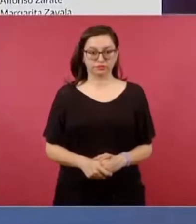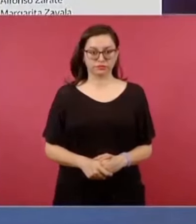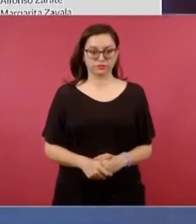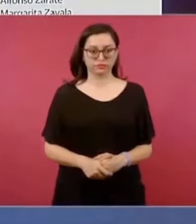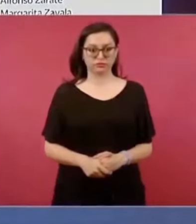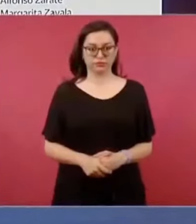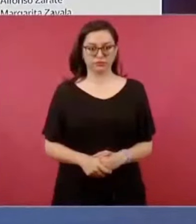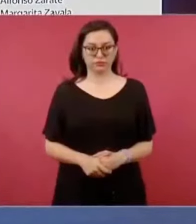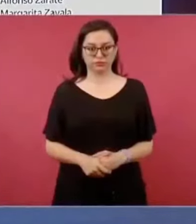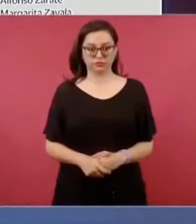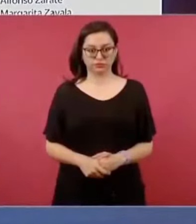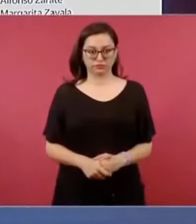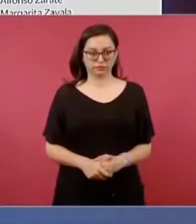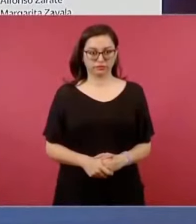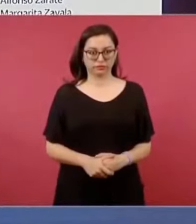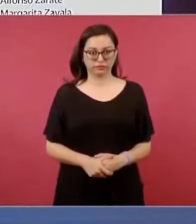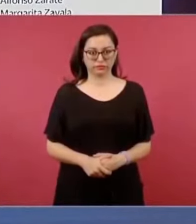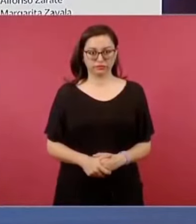Pero